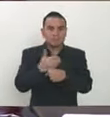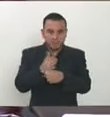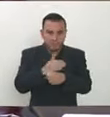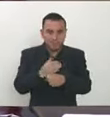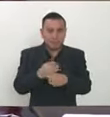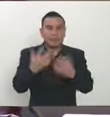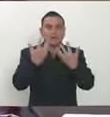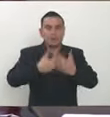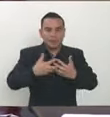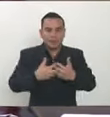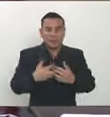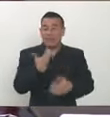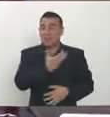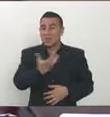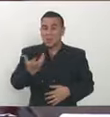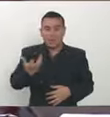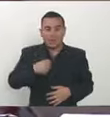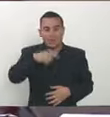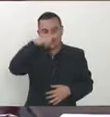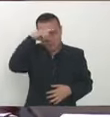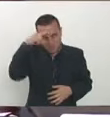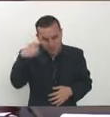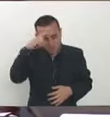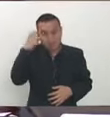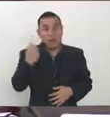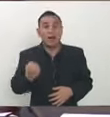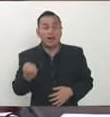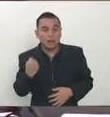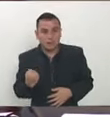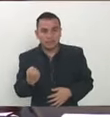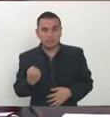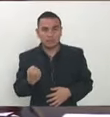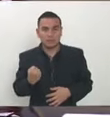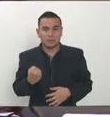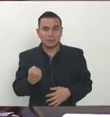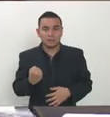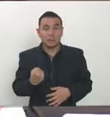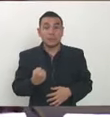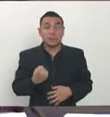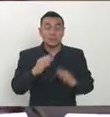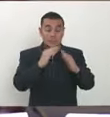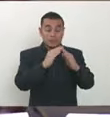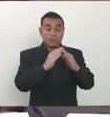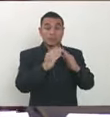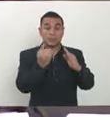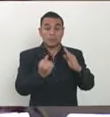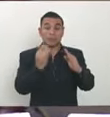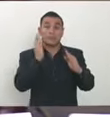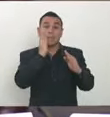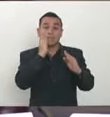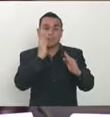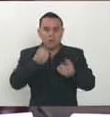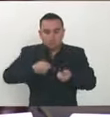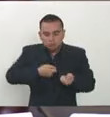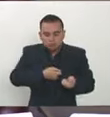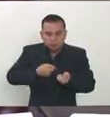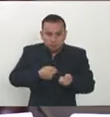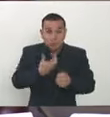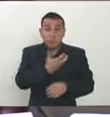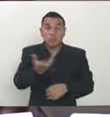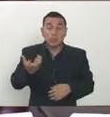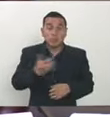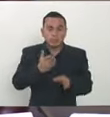las empresas, a los trabajadores, a los estudiantes, a las amas de casa, a los trabajadores por cuenta propia, a los